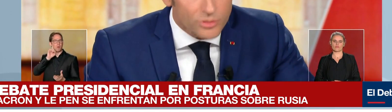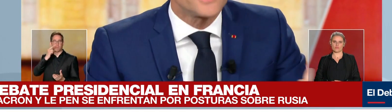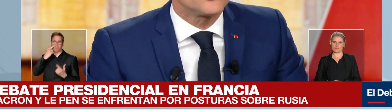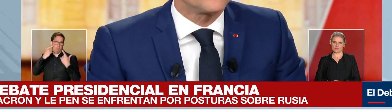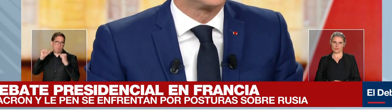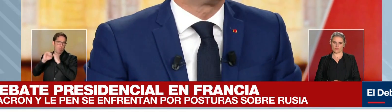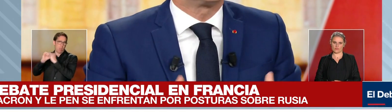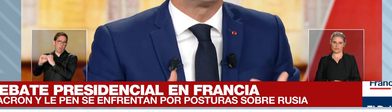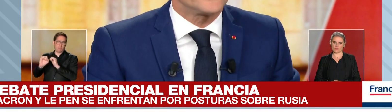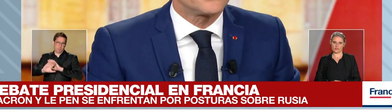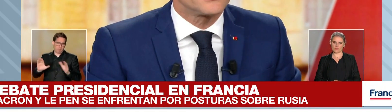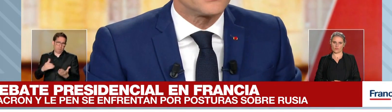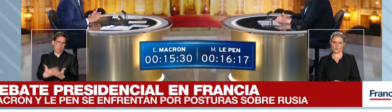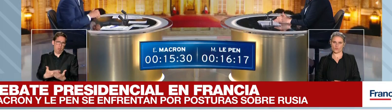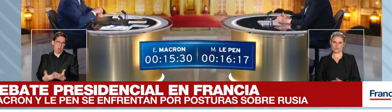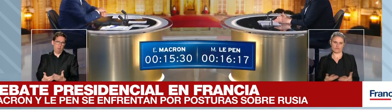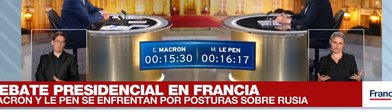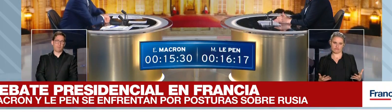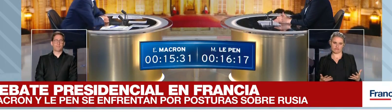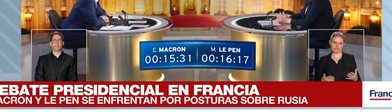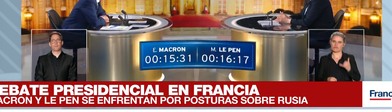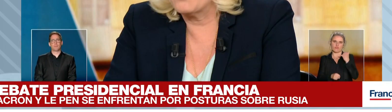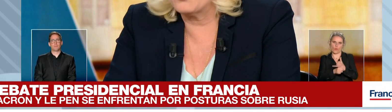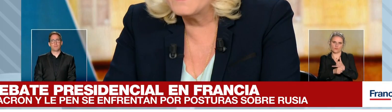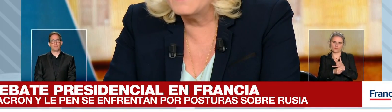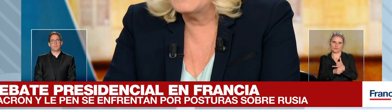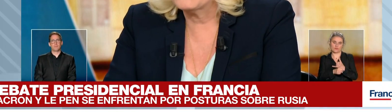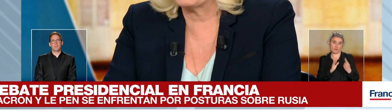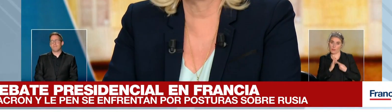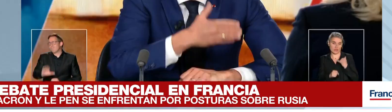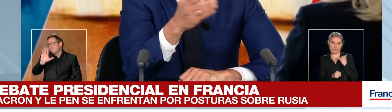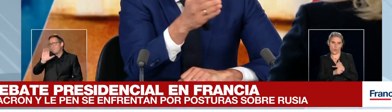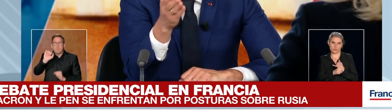que hace que usted no sea independiente en este tema. Es un hecho. Es falso.